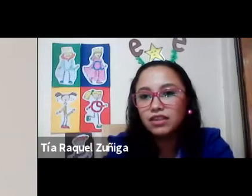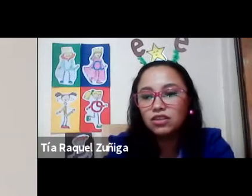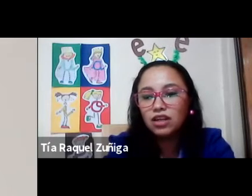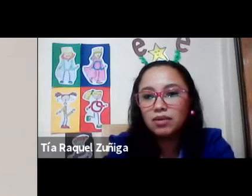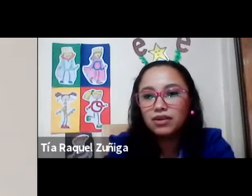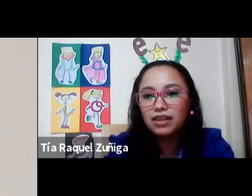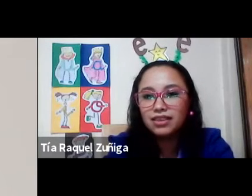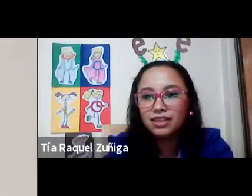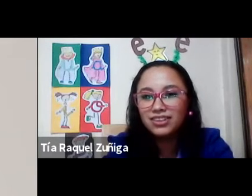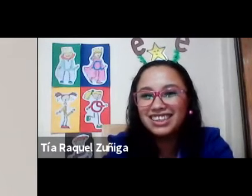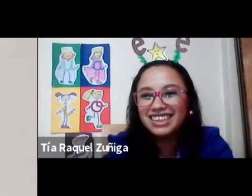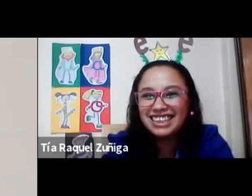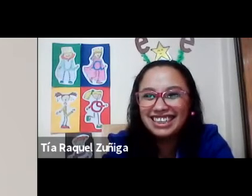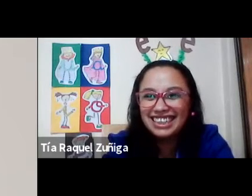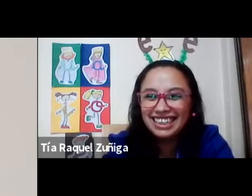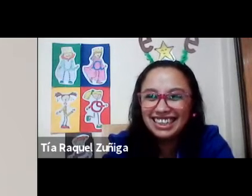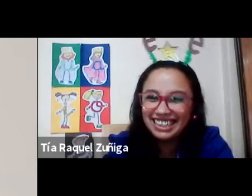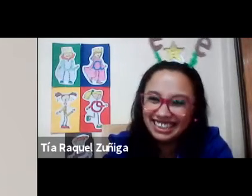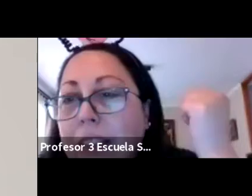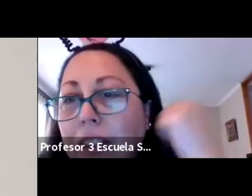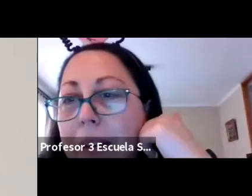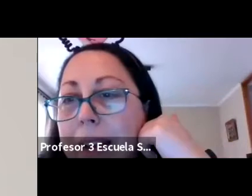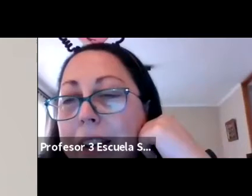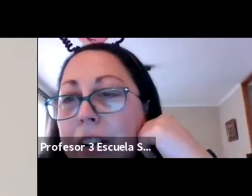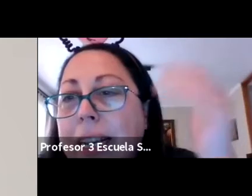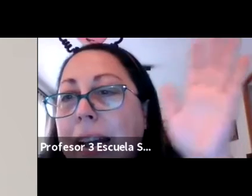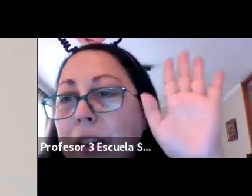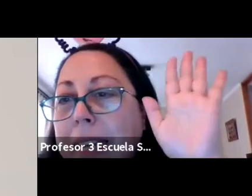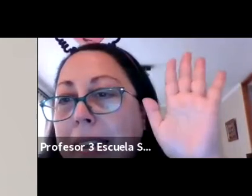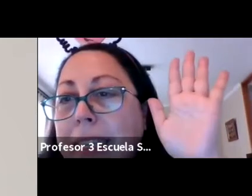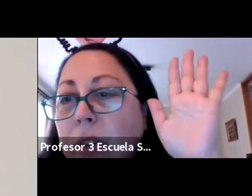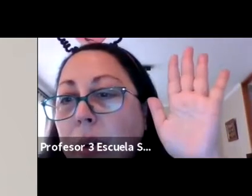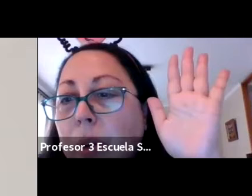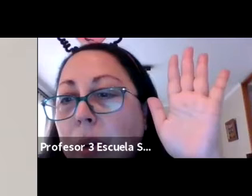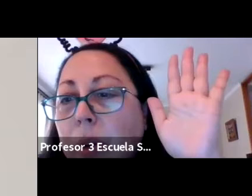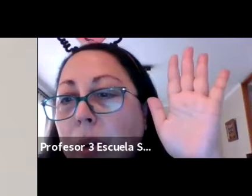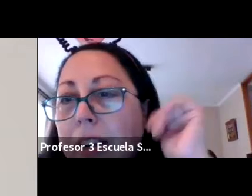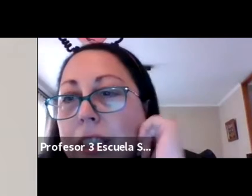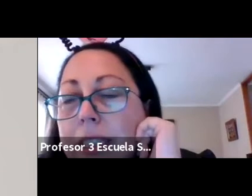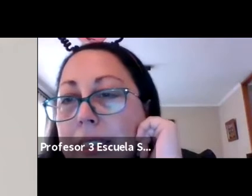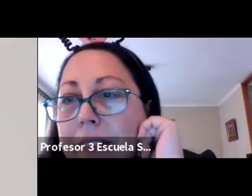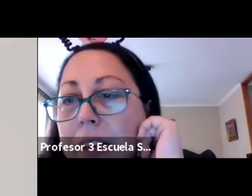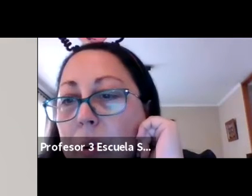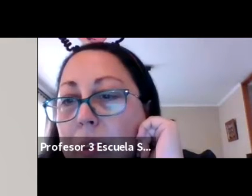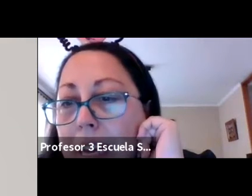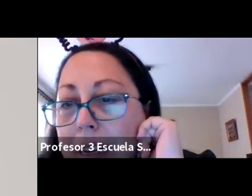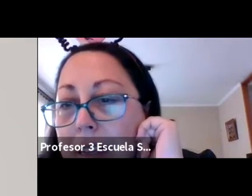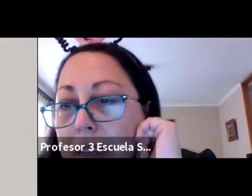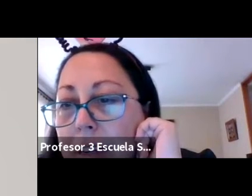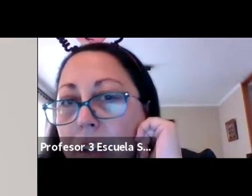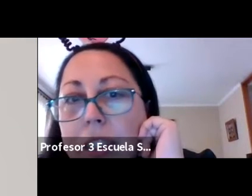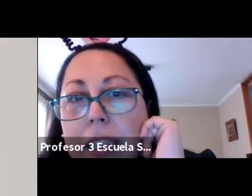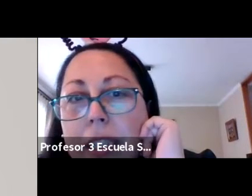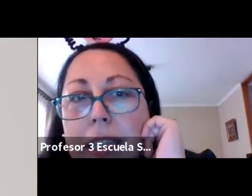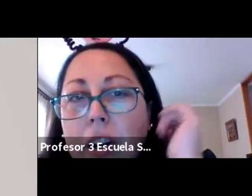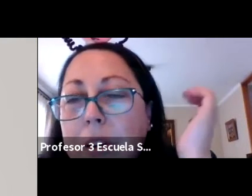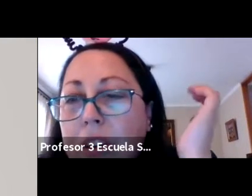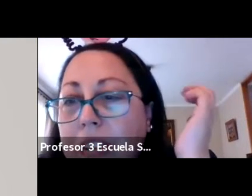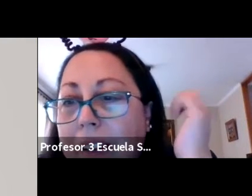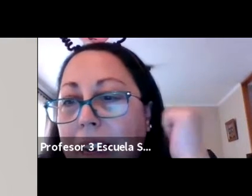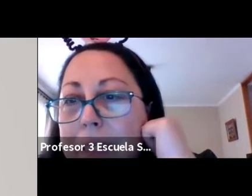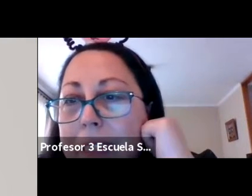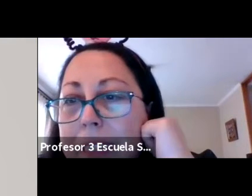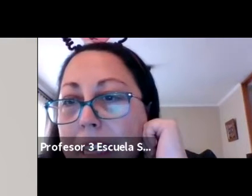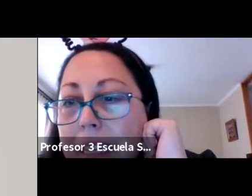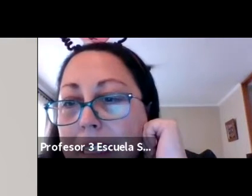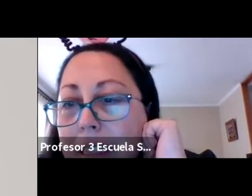ahí levantó la mano al tiro. La Rosita levantó la mano. Ricardo, mira, atento ahí. La Rosita te va a ayudar.